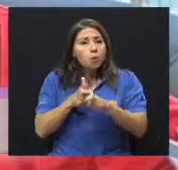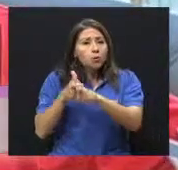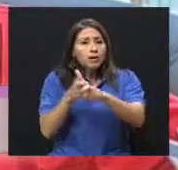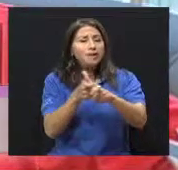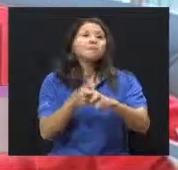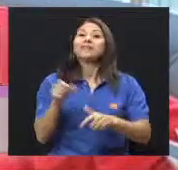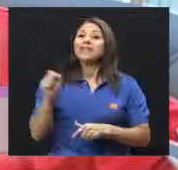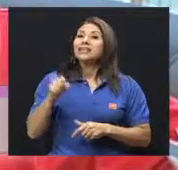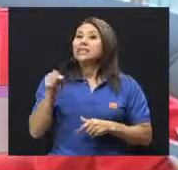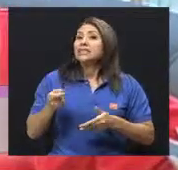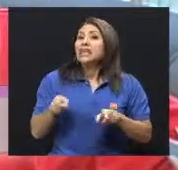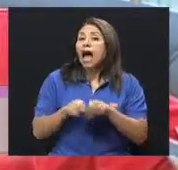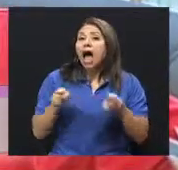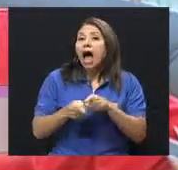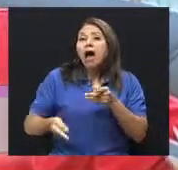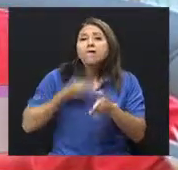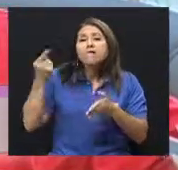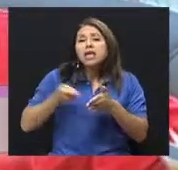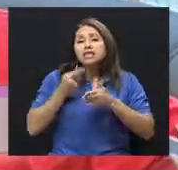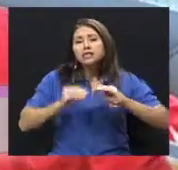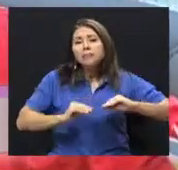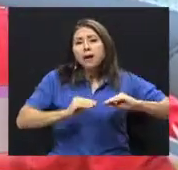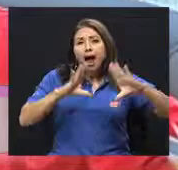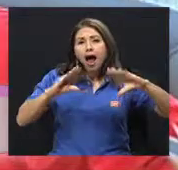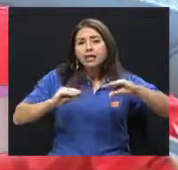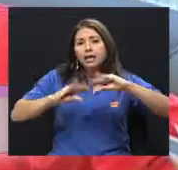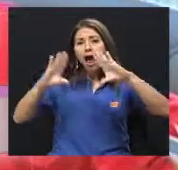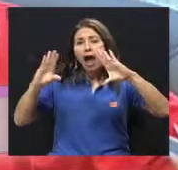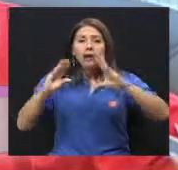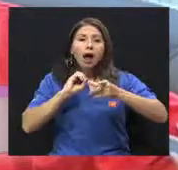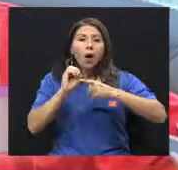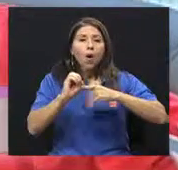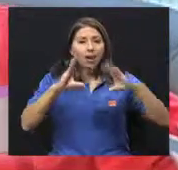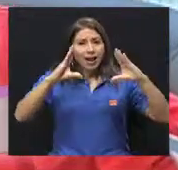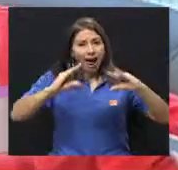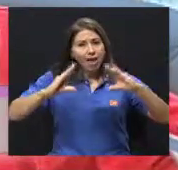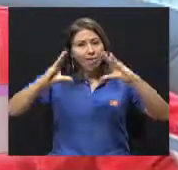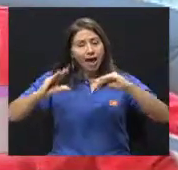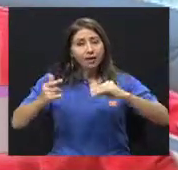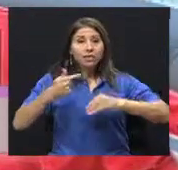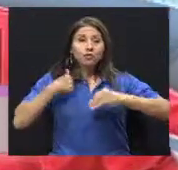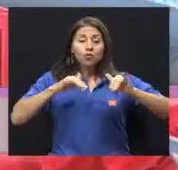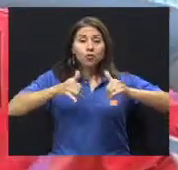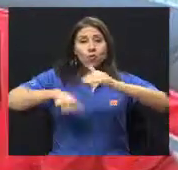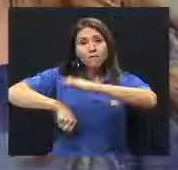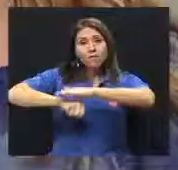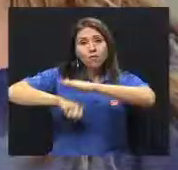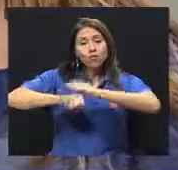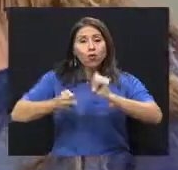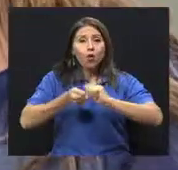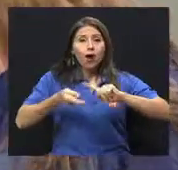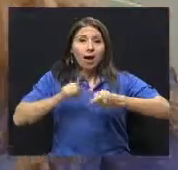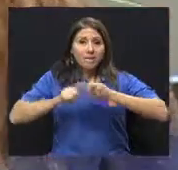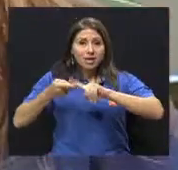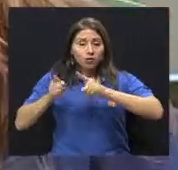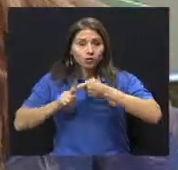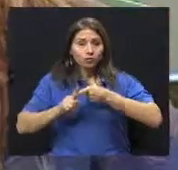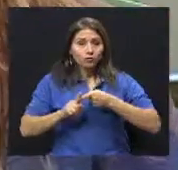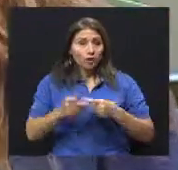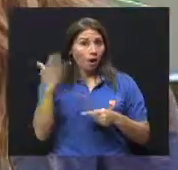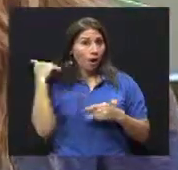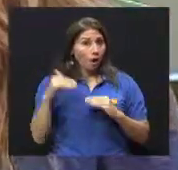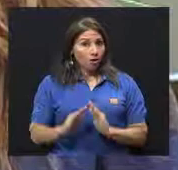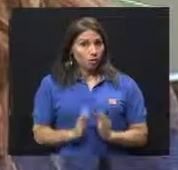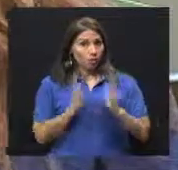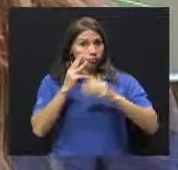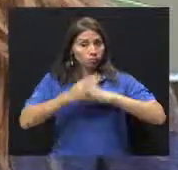veces, casi por la mañana o en la tarde, ando jugando fútbol con mis amigos. Ajá. Ahora con el mundial te